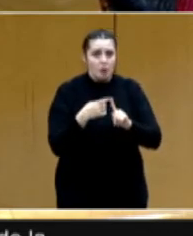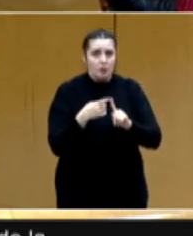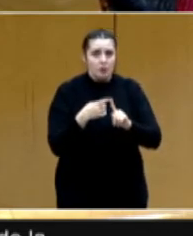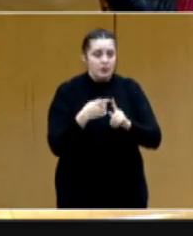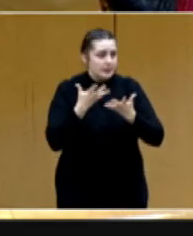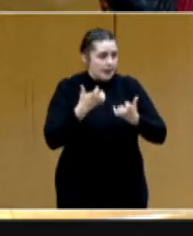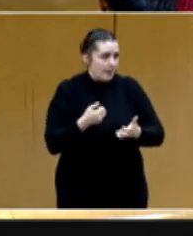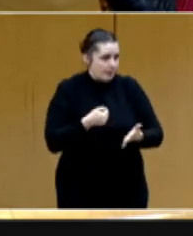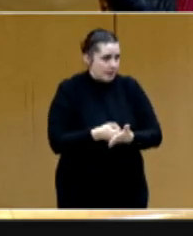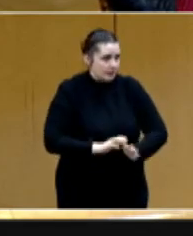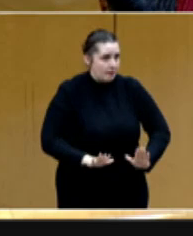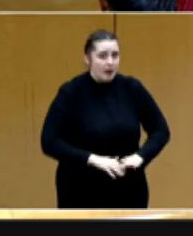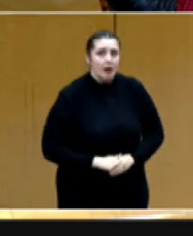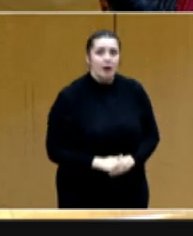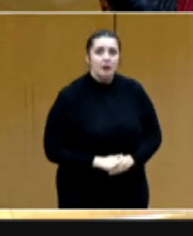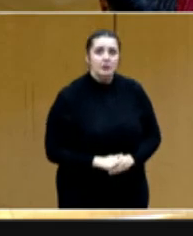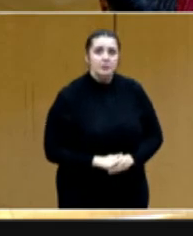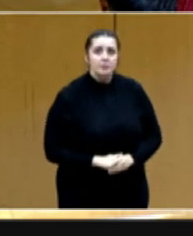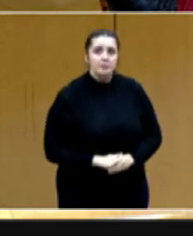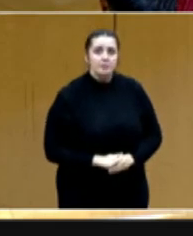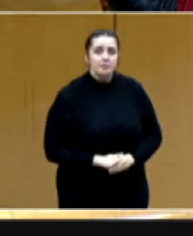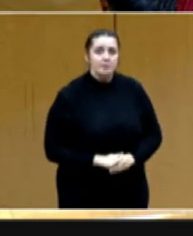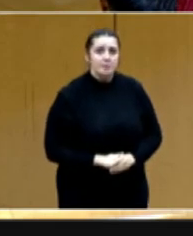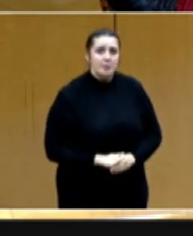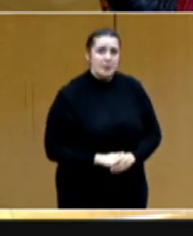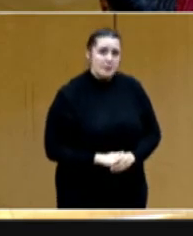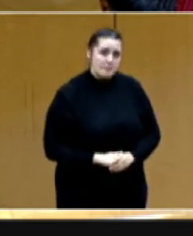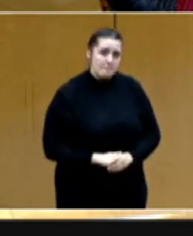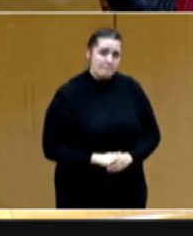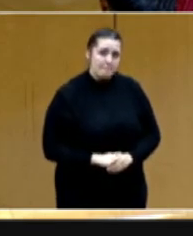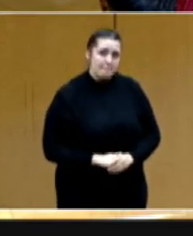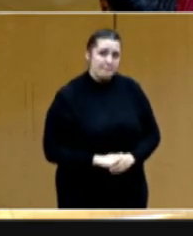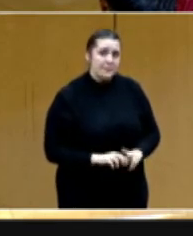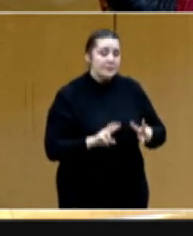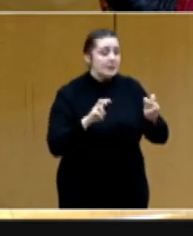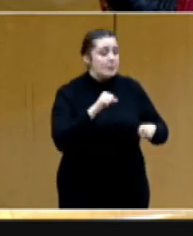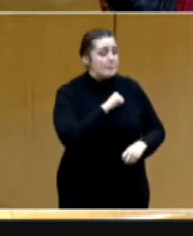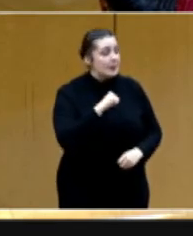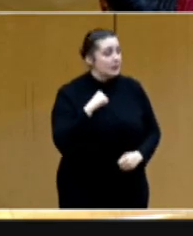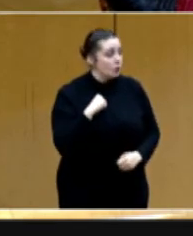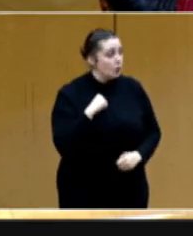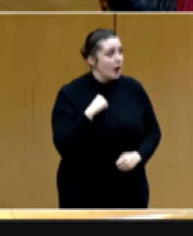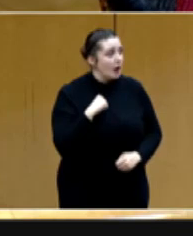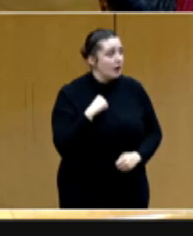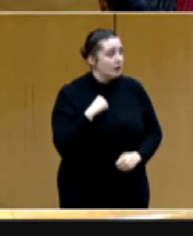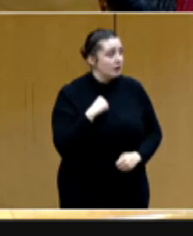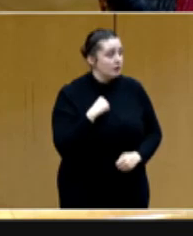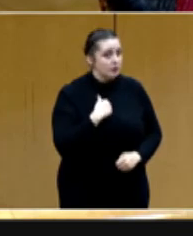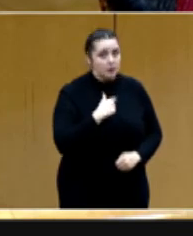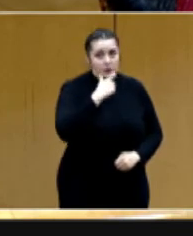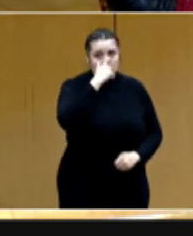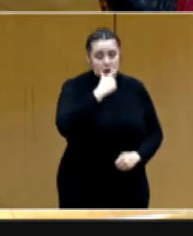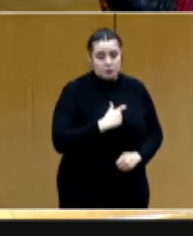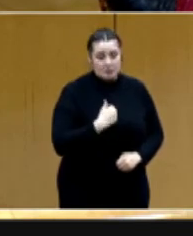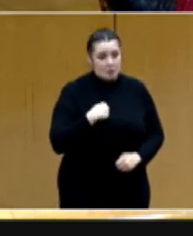mayor seriedad posible en cuanto a los otros al tema particular yo no como bien he hecho María